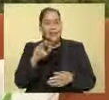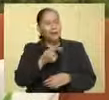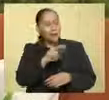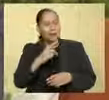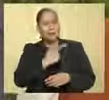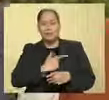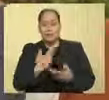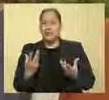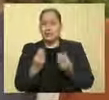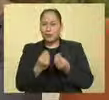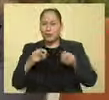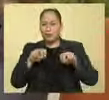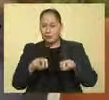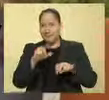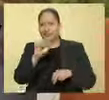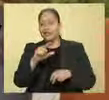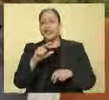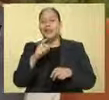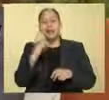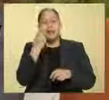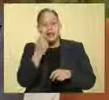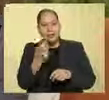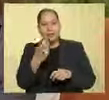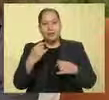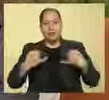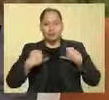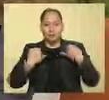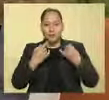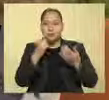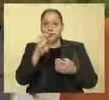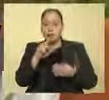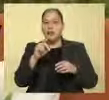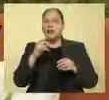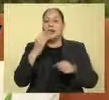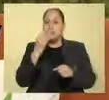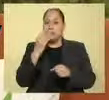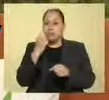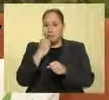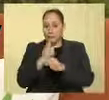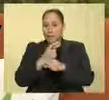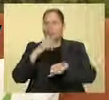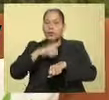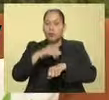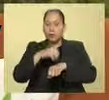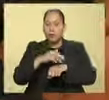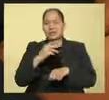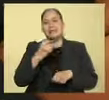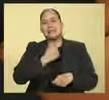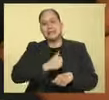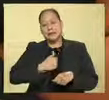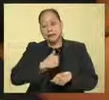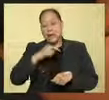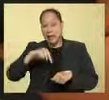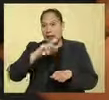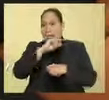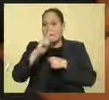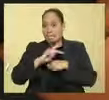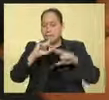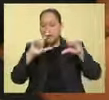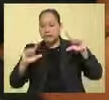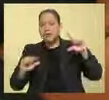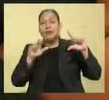mucho gusto estar. Ay, sí. Y bueno, efectivamente, chicos, bueno, primero vamos a hablar de cifras. Desafortunadamente en nuestro país